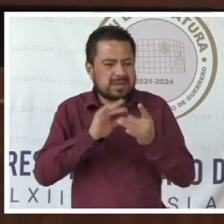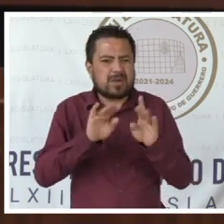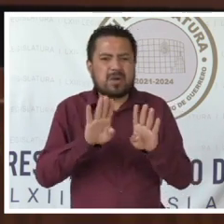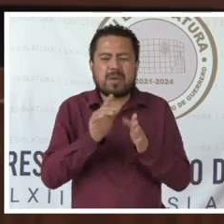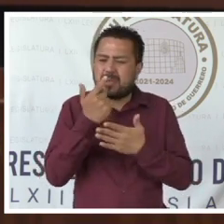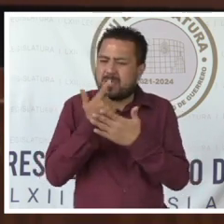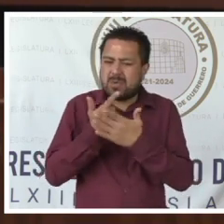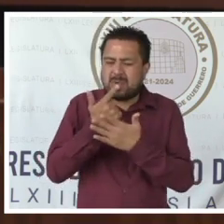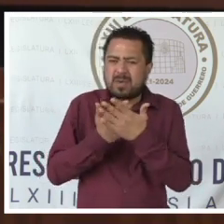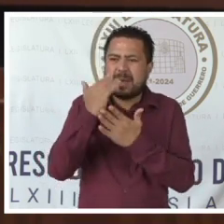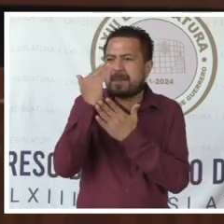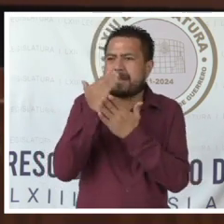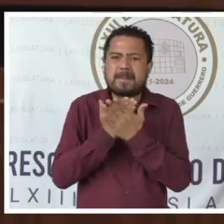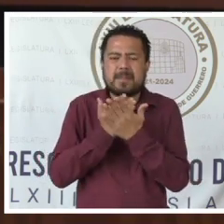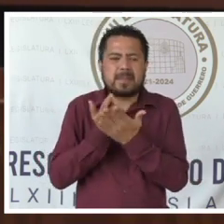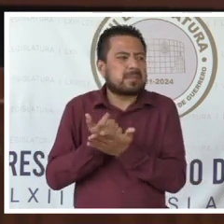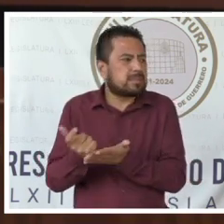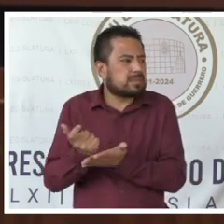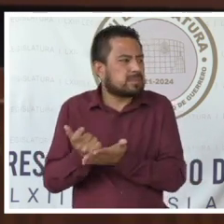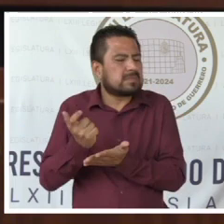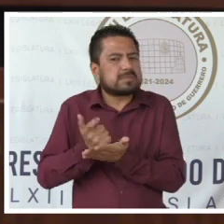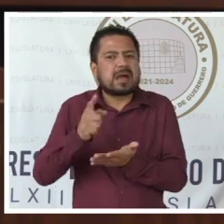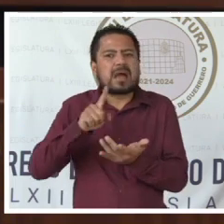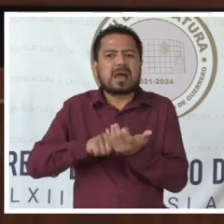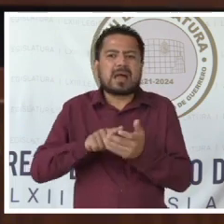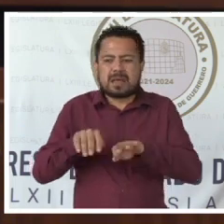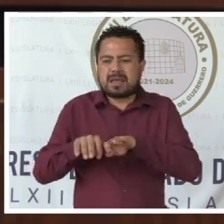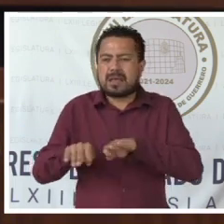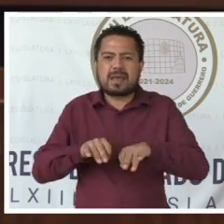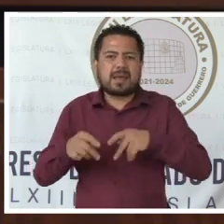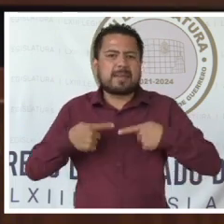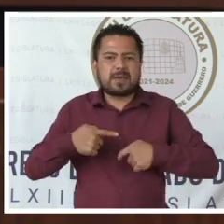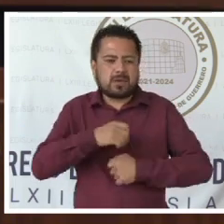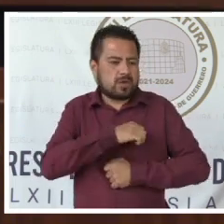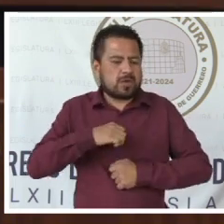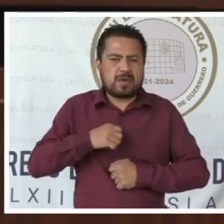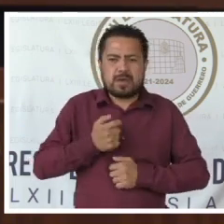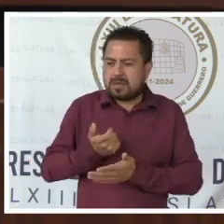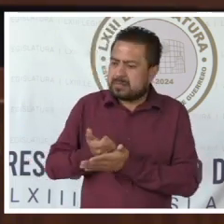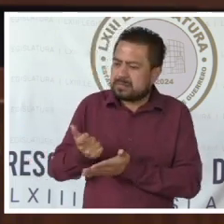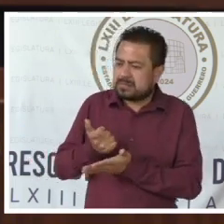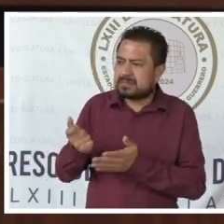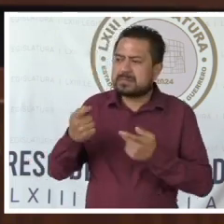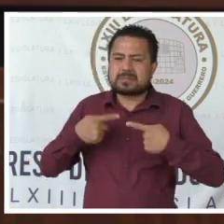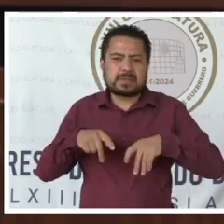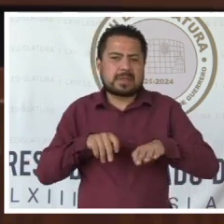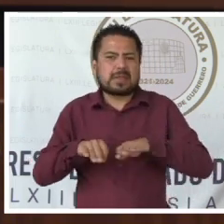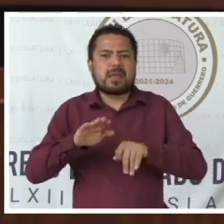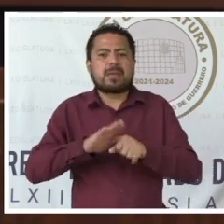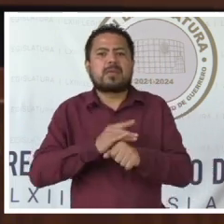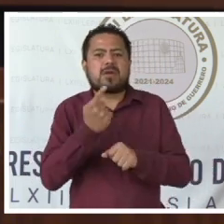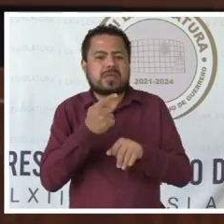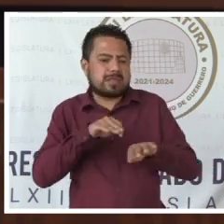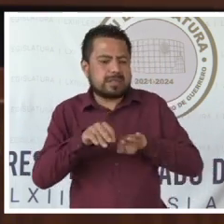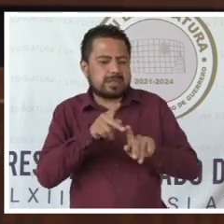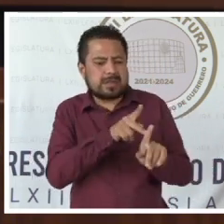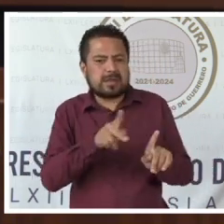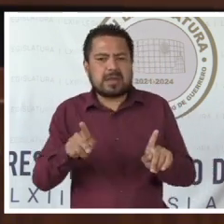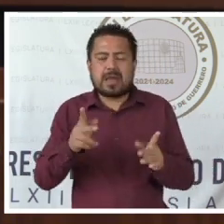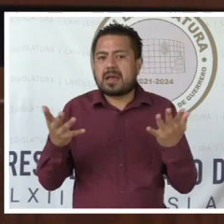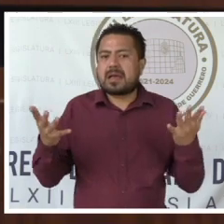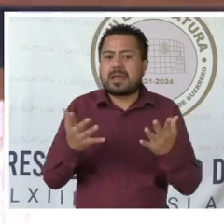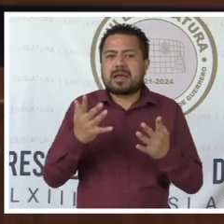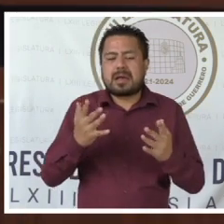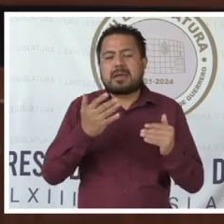cuantía mínima de remuneración que un empleador está obligado a pagar a sus asalariados por el trabajo que éstos hayan